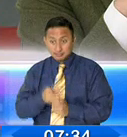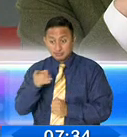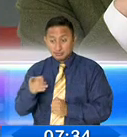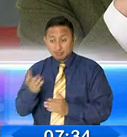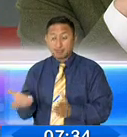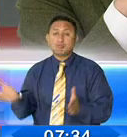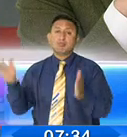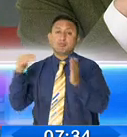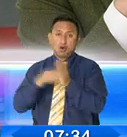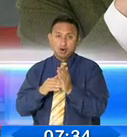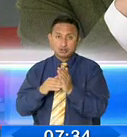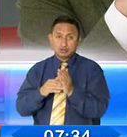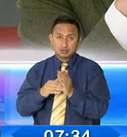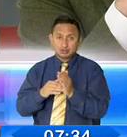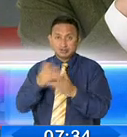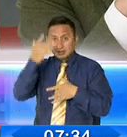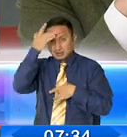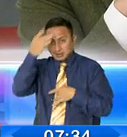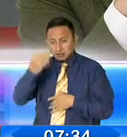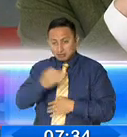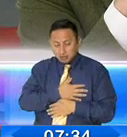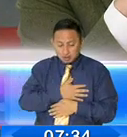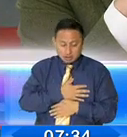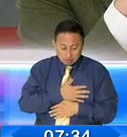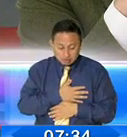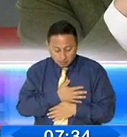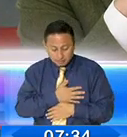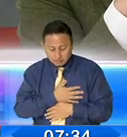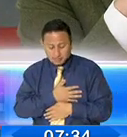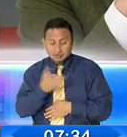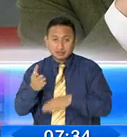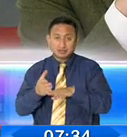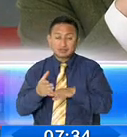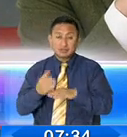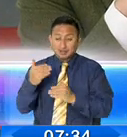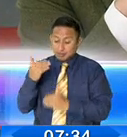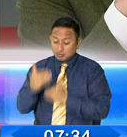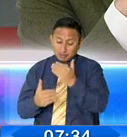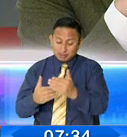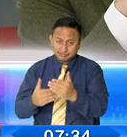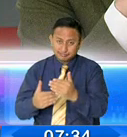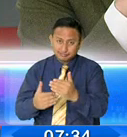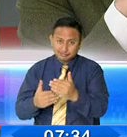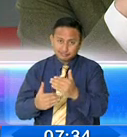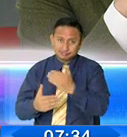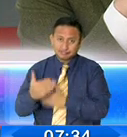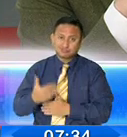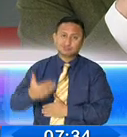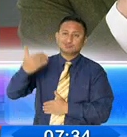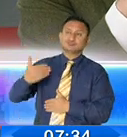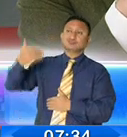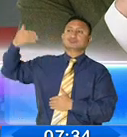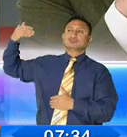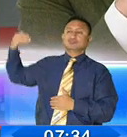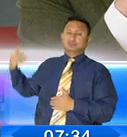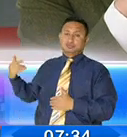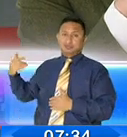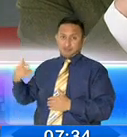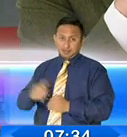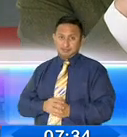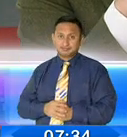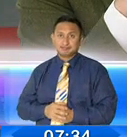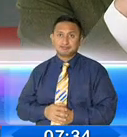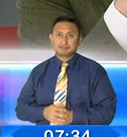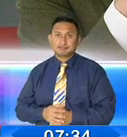cero en un plan de vacunación que, pues, es entre comillas, que nunca hemos visto un plan